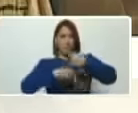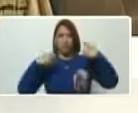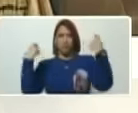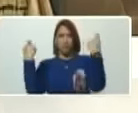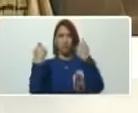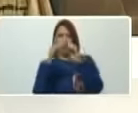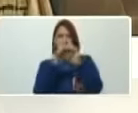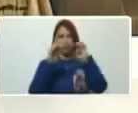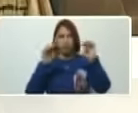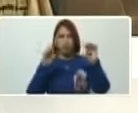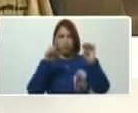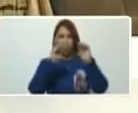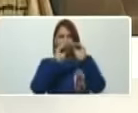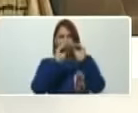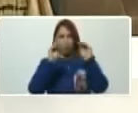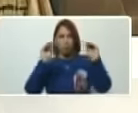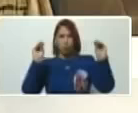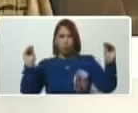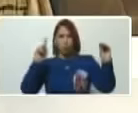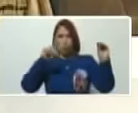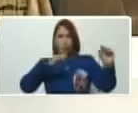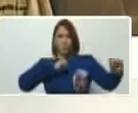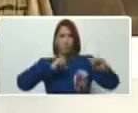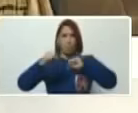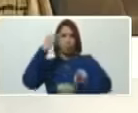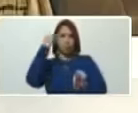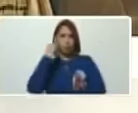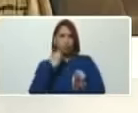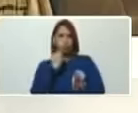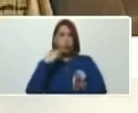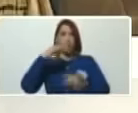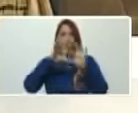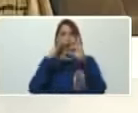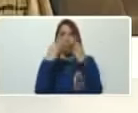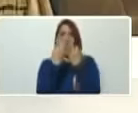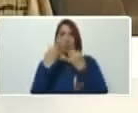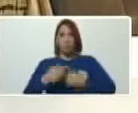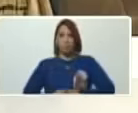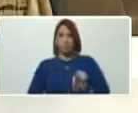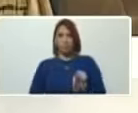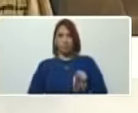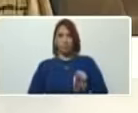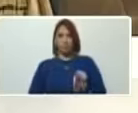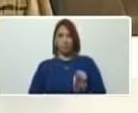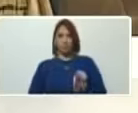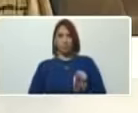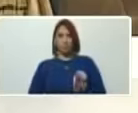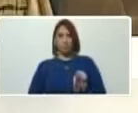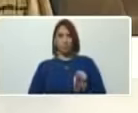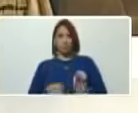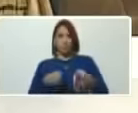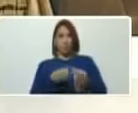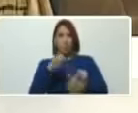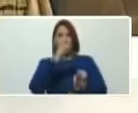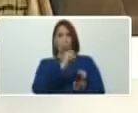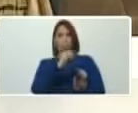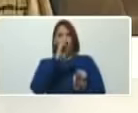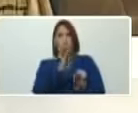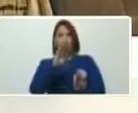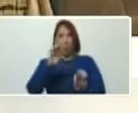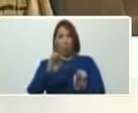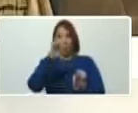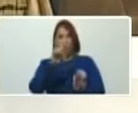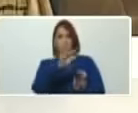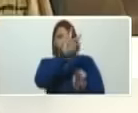de educación, le hago un llamado al Movimiento Bolivariano de Familias, a la Organización Bolivariana de Estudiantes, a